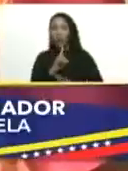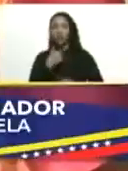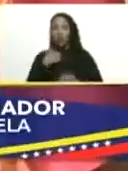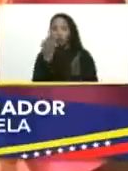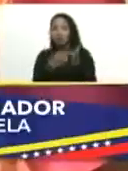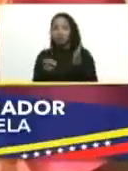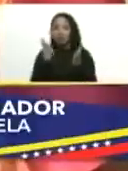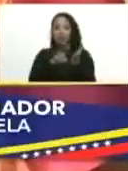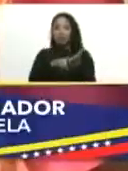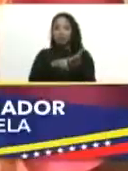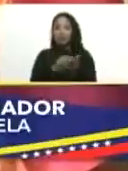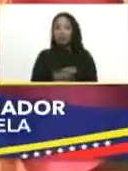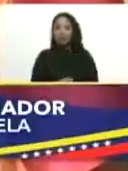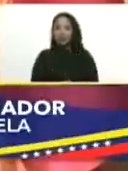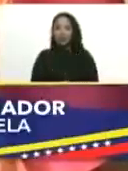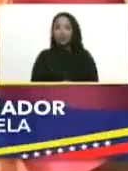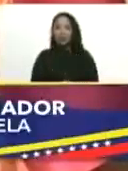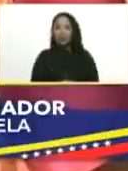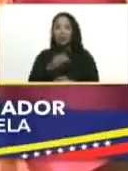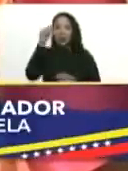ratifico.